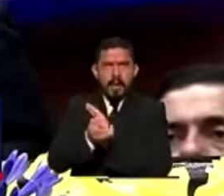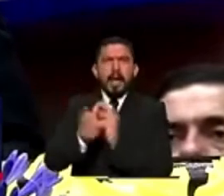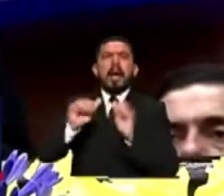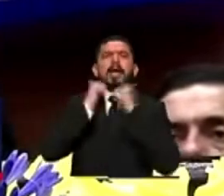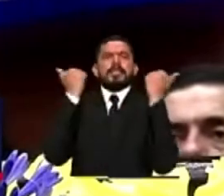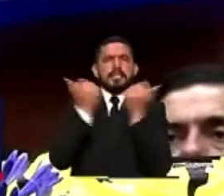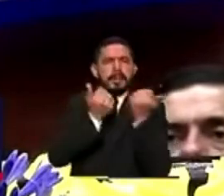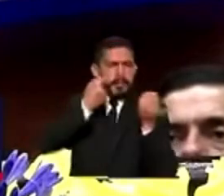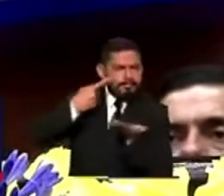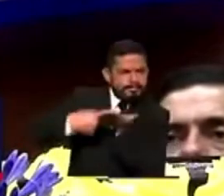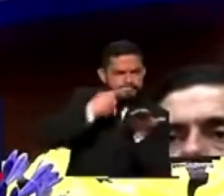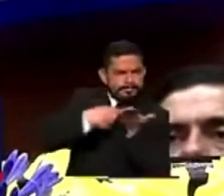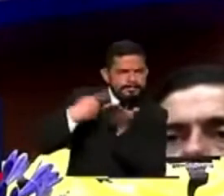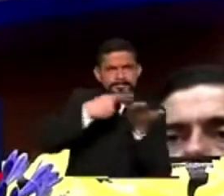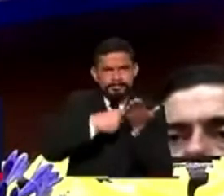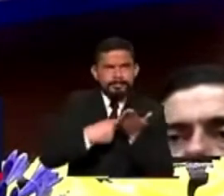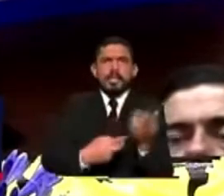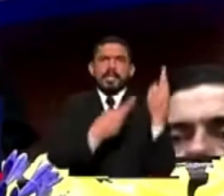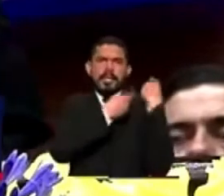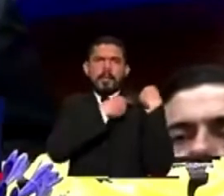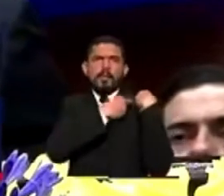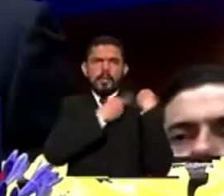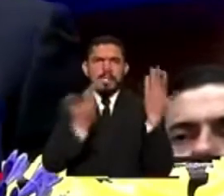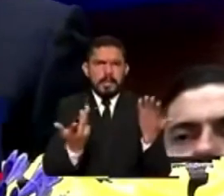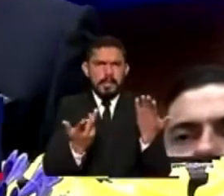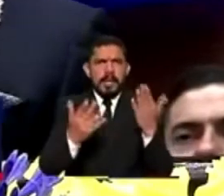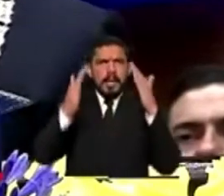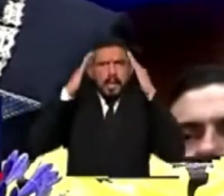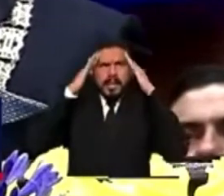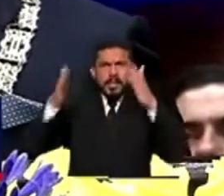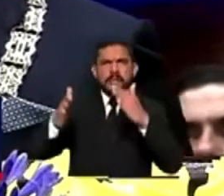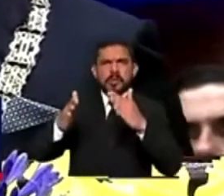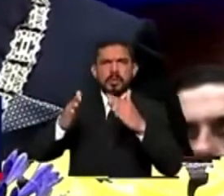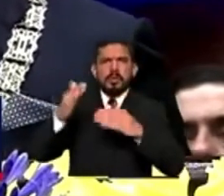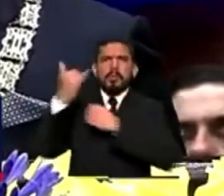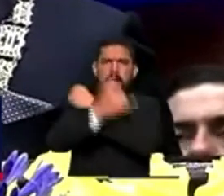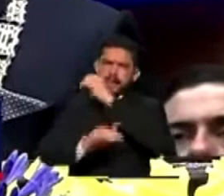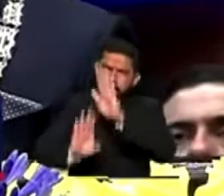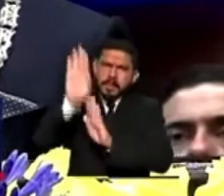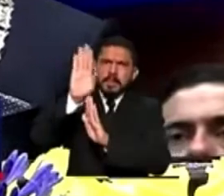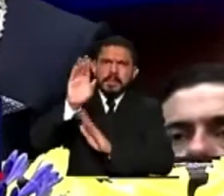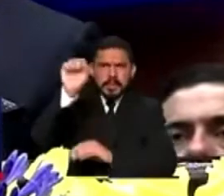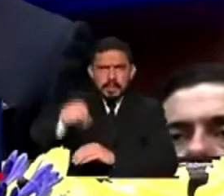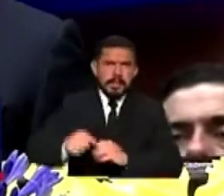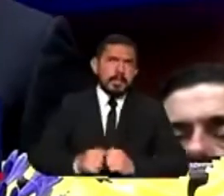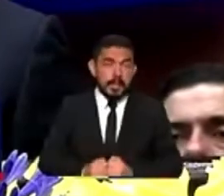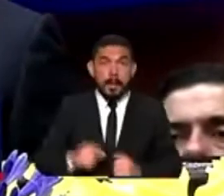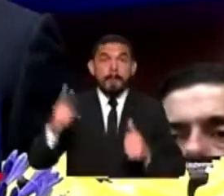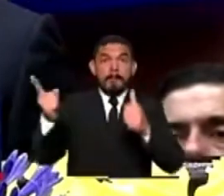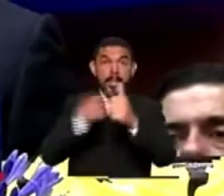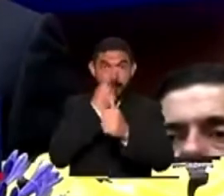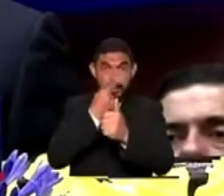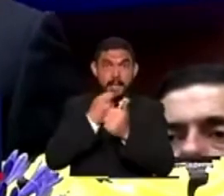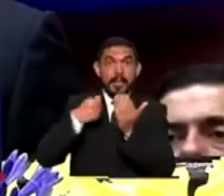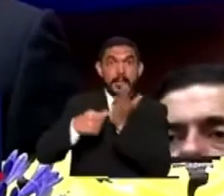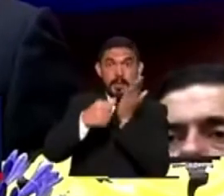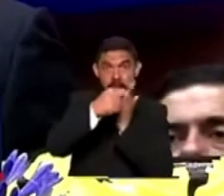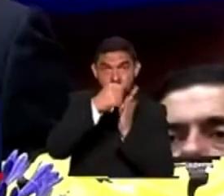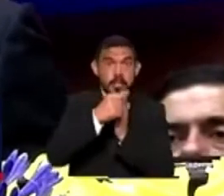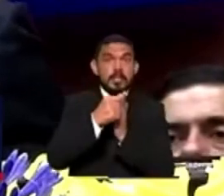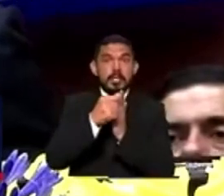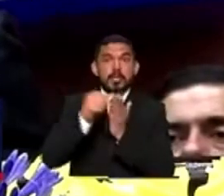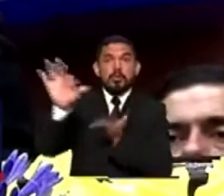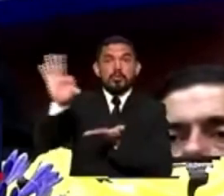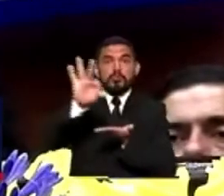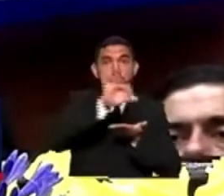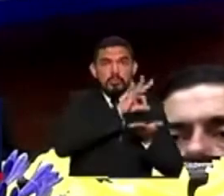ser tratadas con responsabilidad y pensando primero en el país. En la primera sesión de gabinete de los ministros nominados les pedí